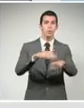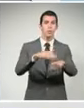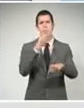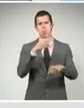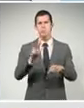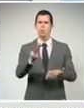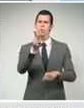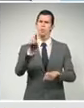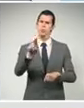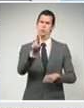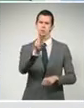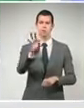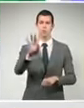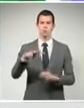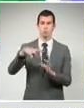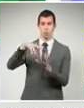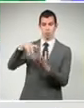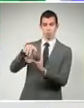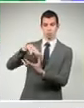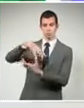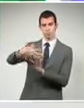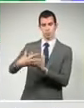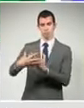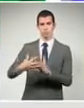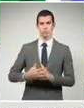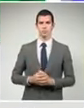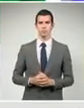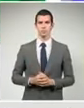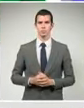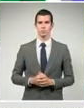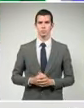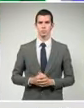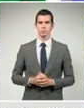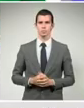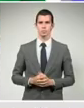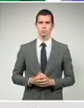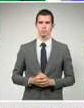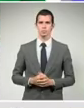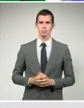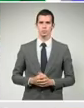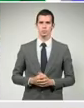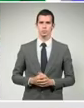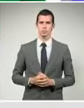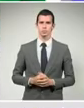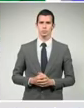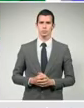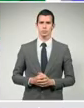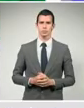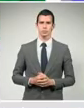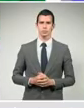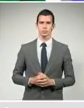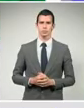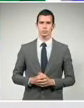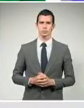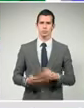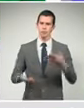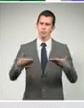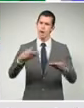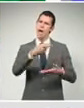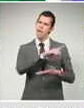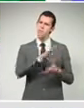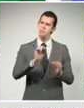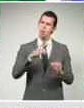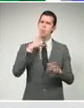hace unos minutos, y que es una letalidad similar a la del día de ayer. No se aprecia